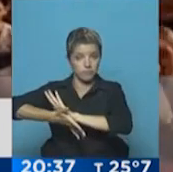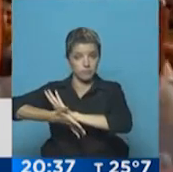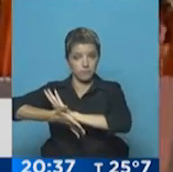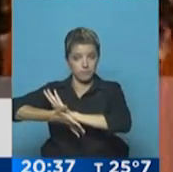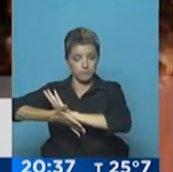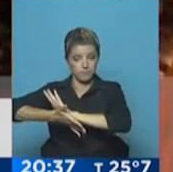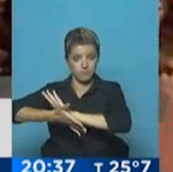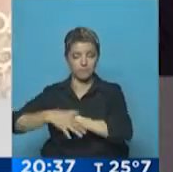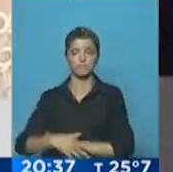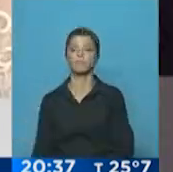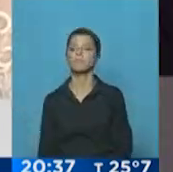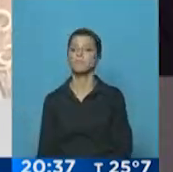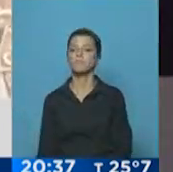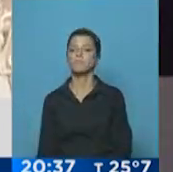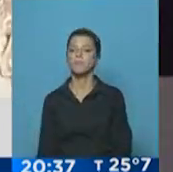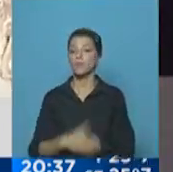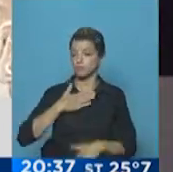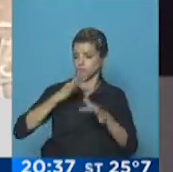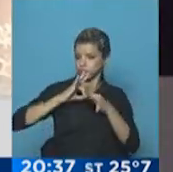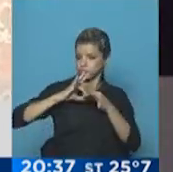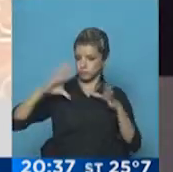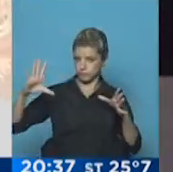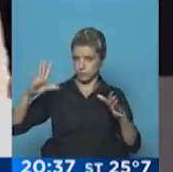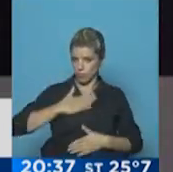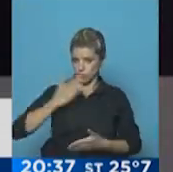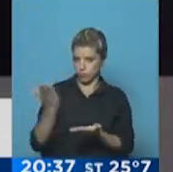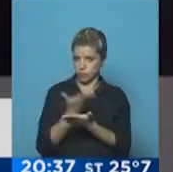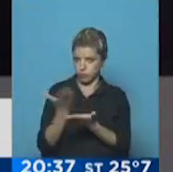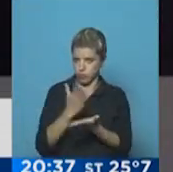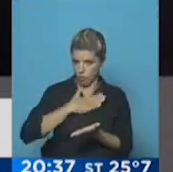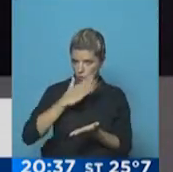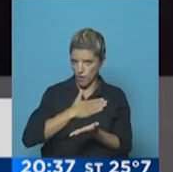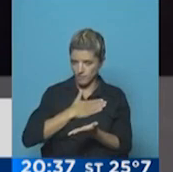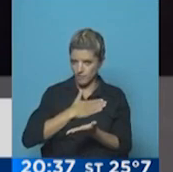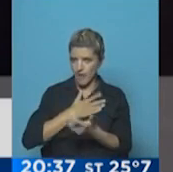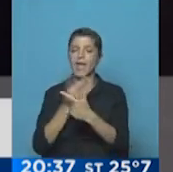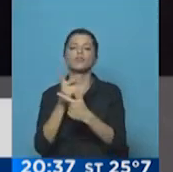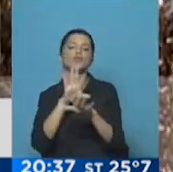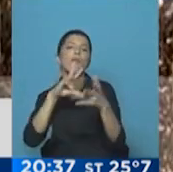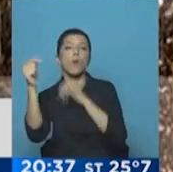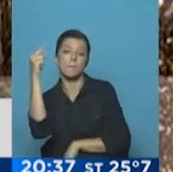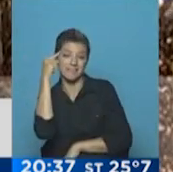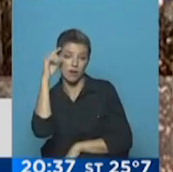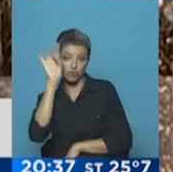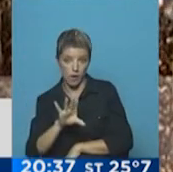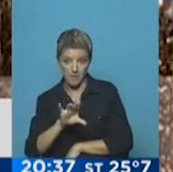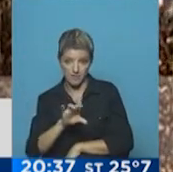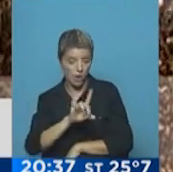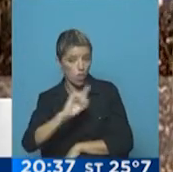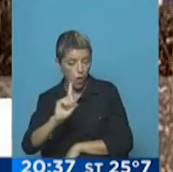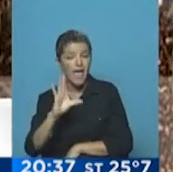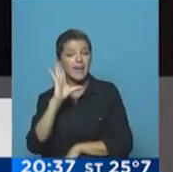y la necesidad de tener autonomía no es una cuestión ideológica, sino